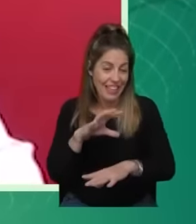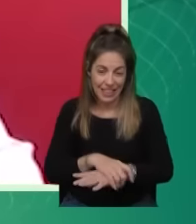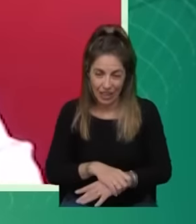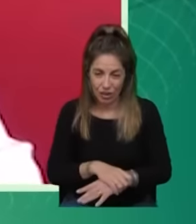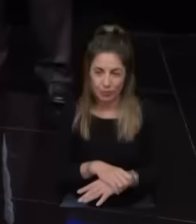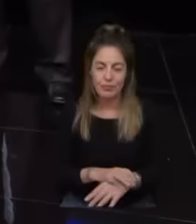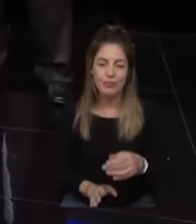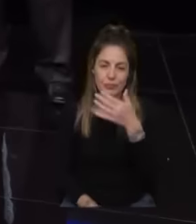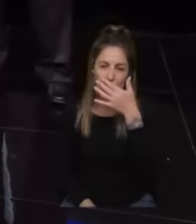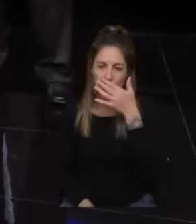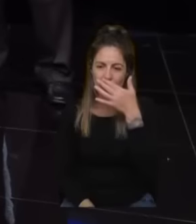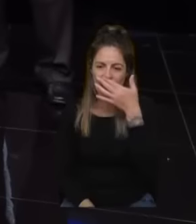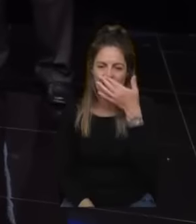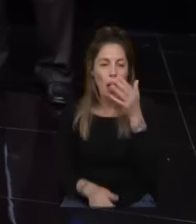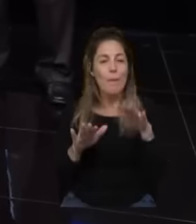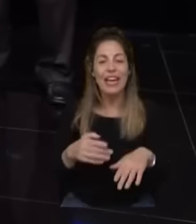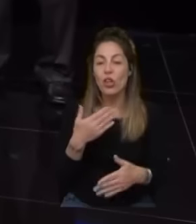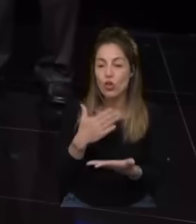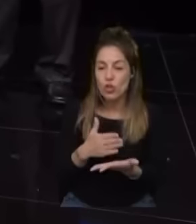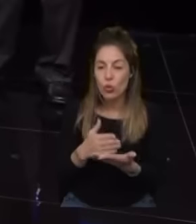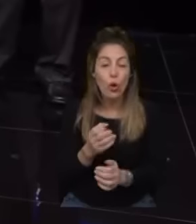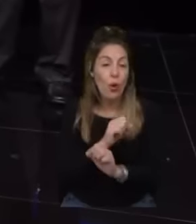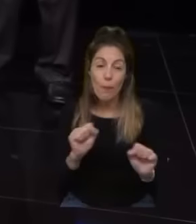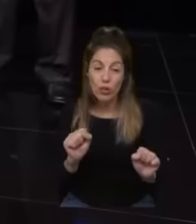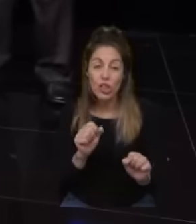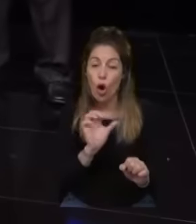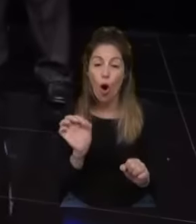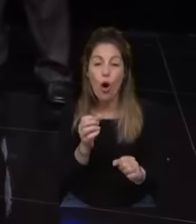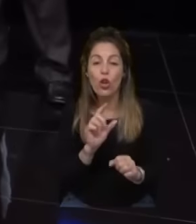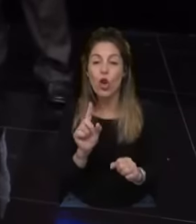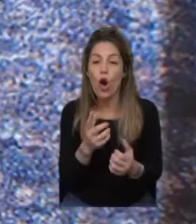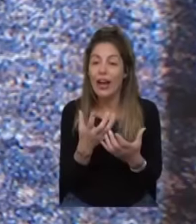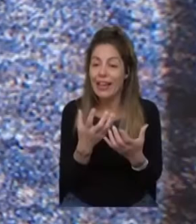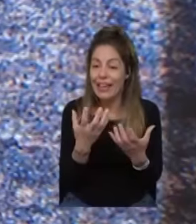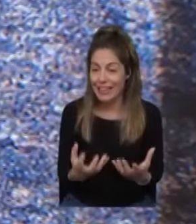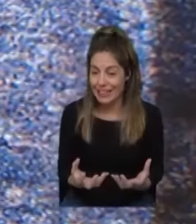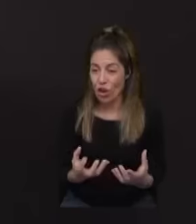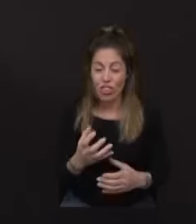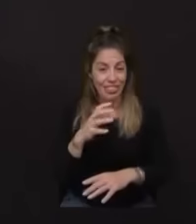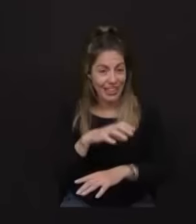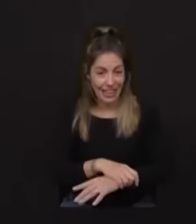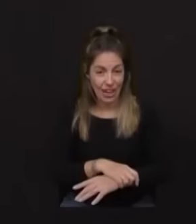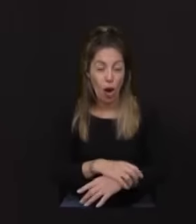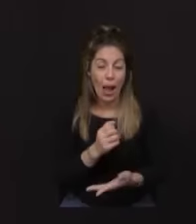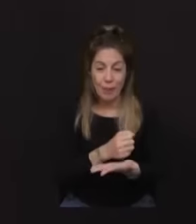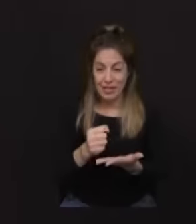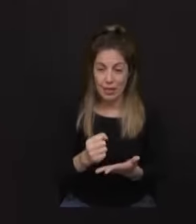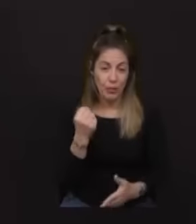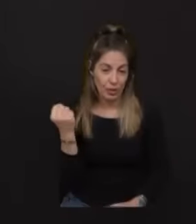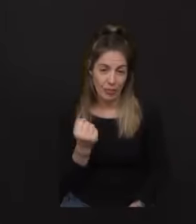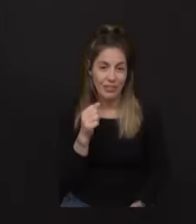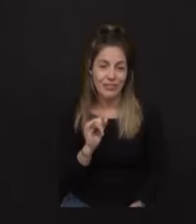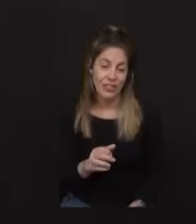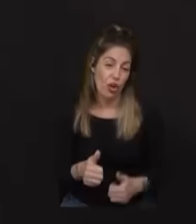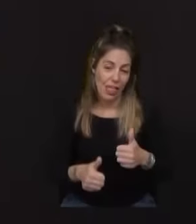¿no? Me quedo con eso último, no han podido o no han querido, ¿no? Bueno, y el pasaporte ha sido la clave. Exactamente, ahí están las disputas, ¿no?